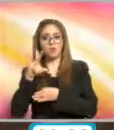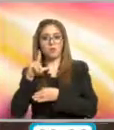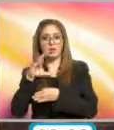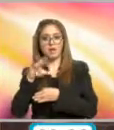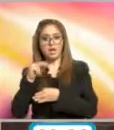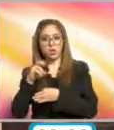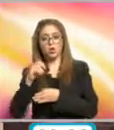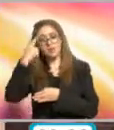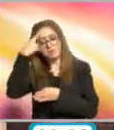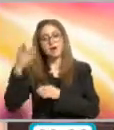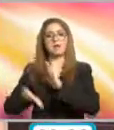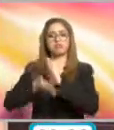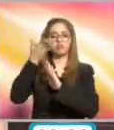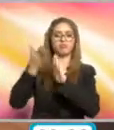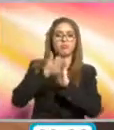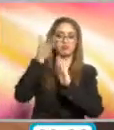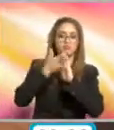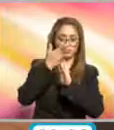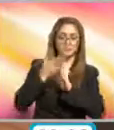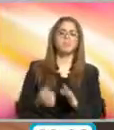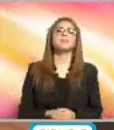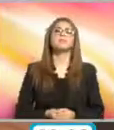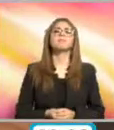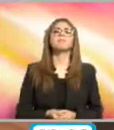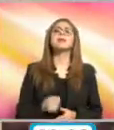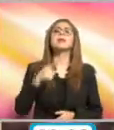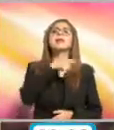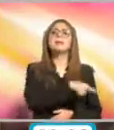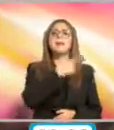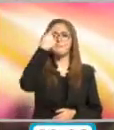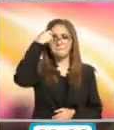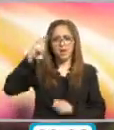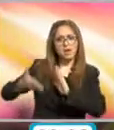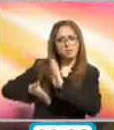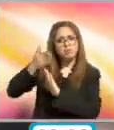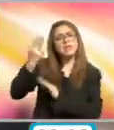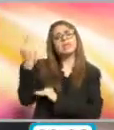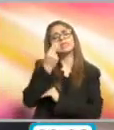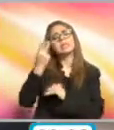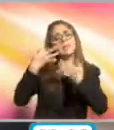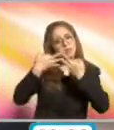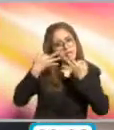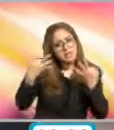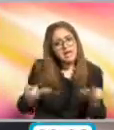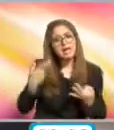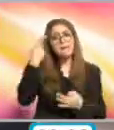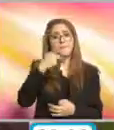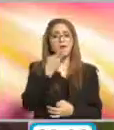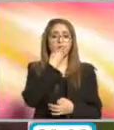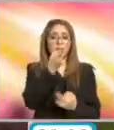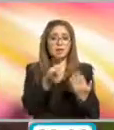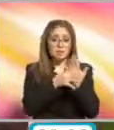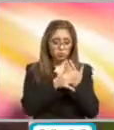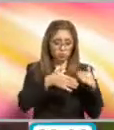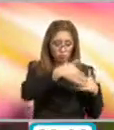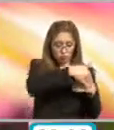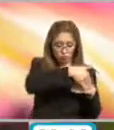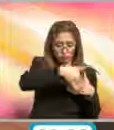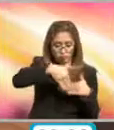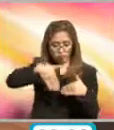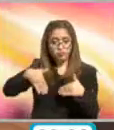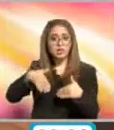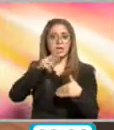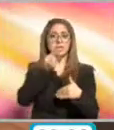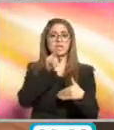pues para construir el muro se necesita tierra, pero dicen que también pensaban construir el muro atravesando el río Bravo, lo que desviaría